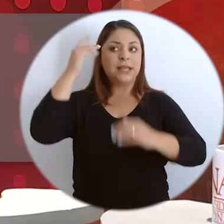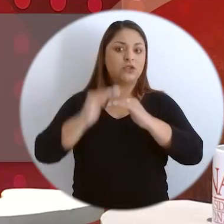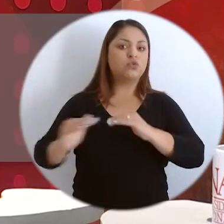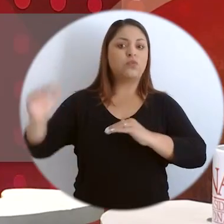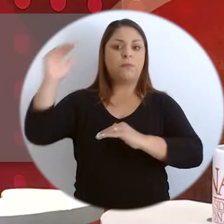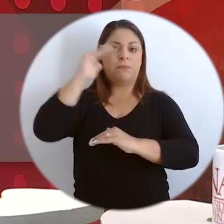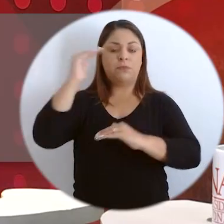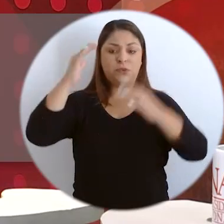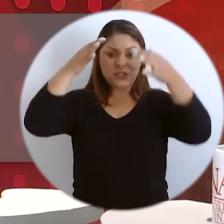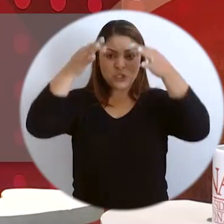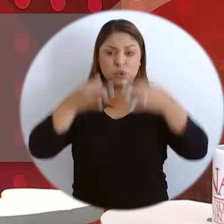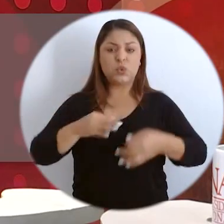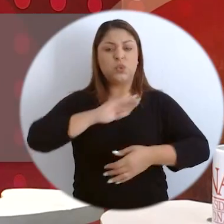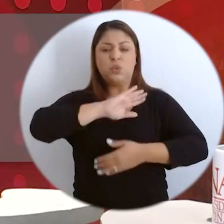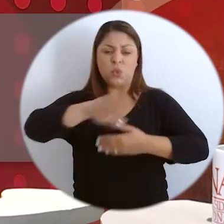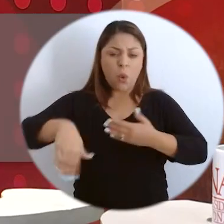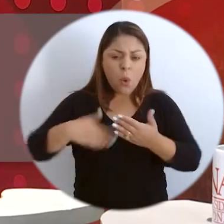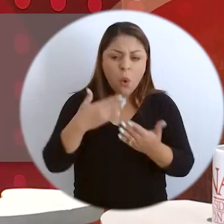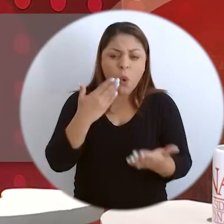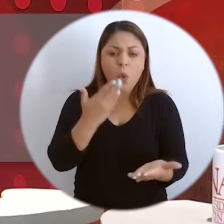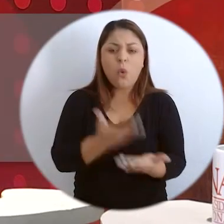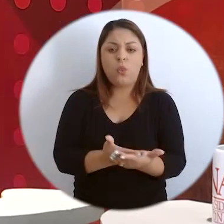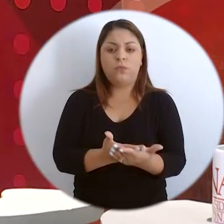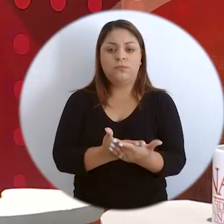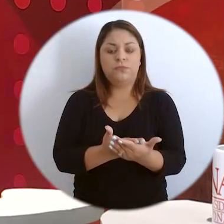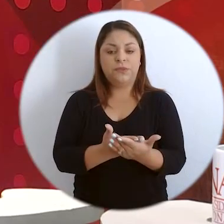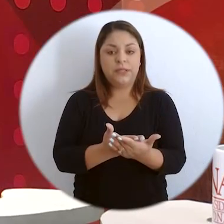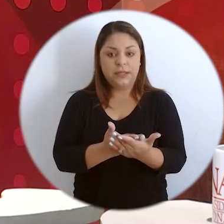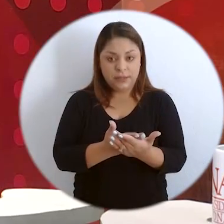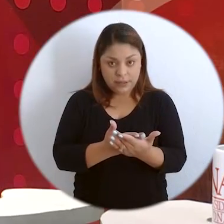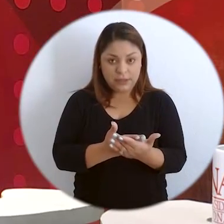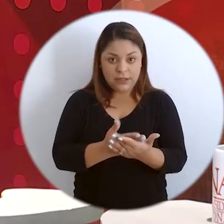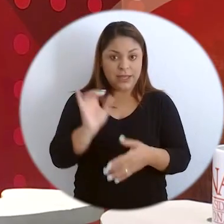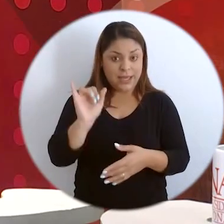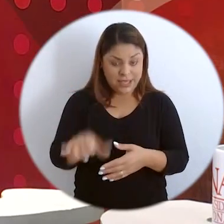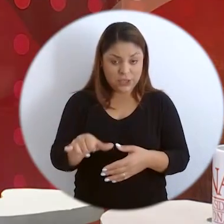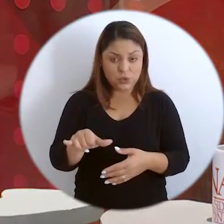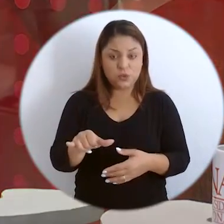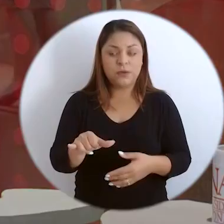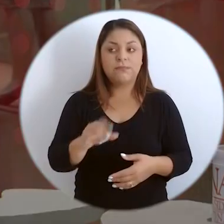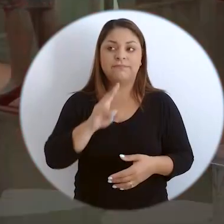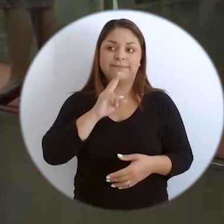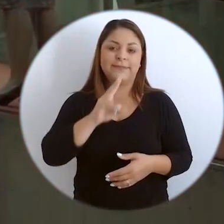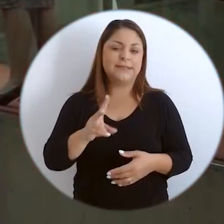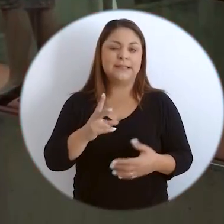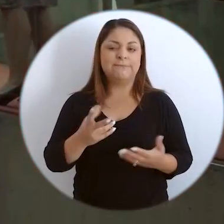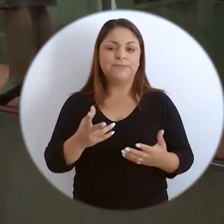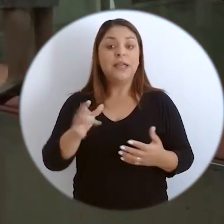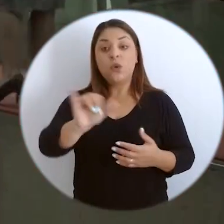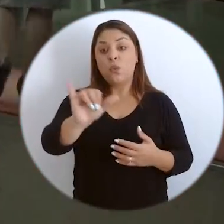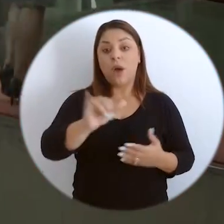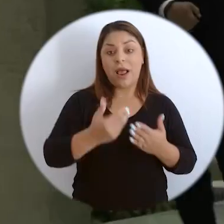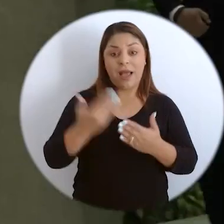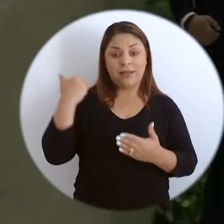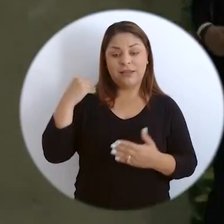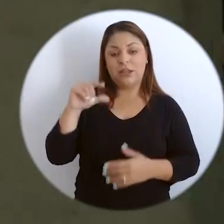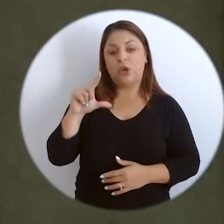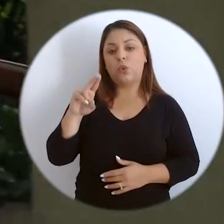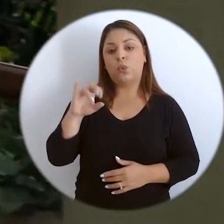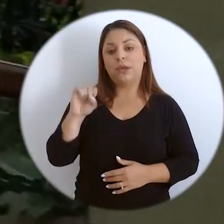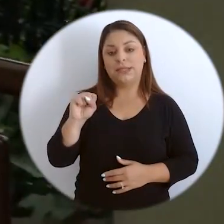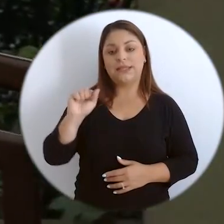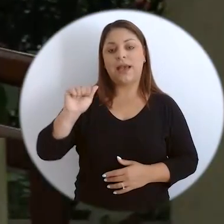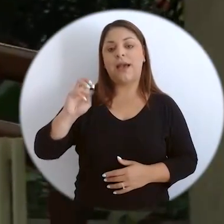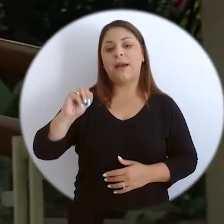presidente, ¿verdad?, los coloca en su agenda y está detrás de ellos. Una persona no tiene capacidad de hacer eso. Entonces,